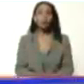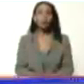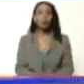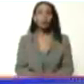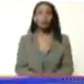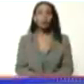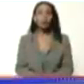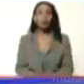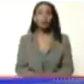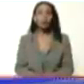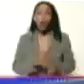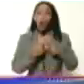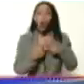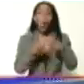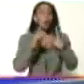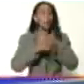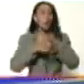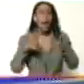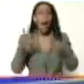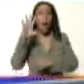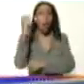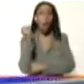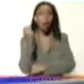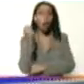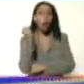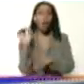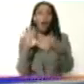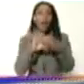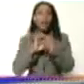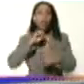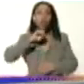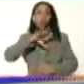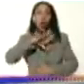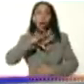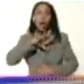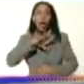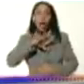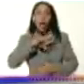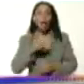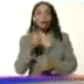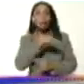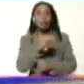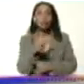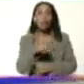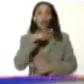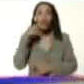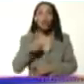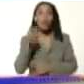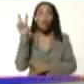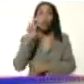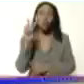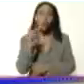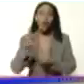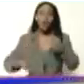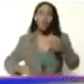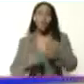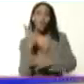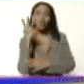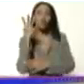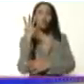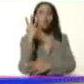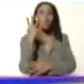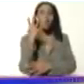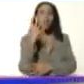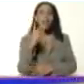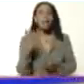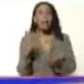es otro gran logro de la alianza histórica entre Rusia y Venezuela la fundación y